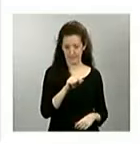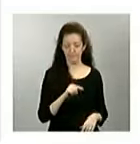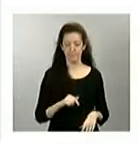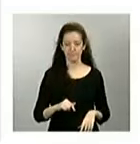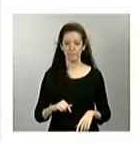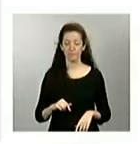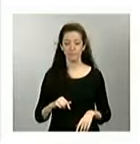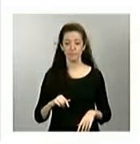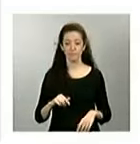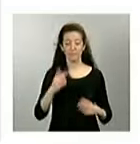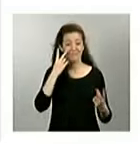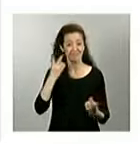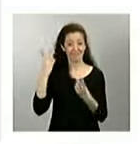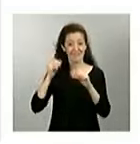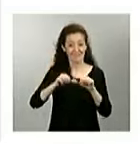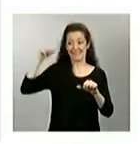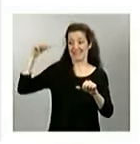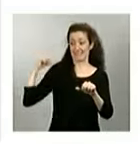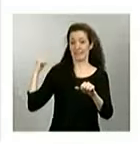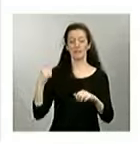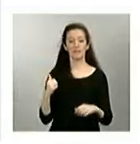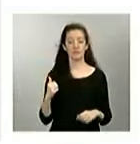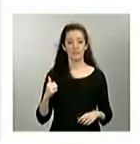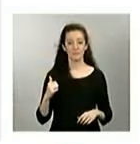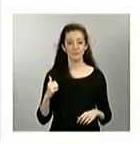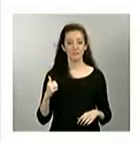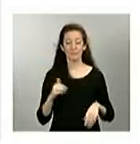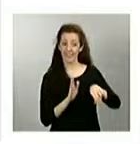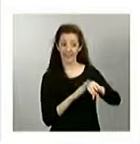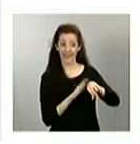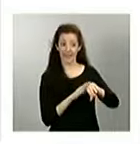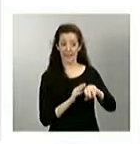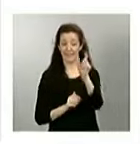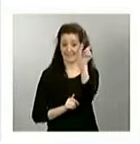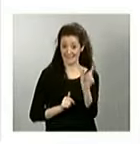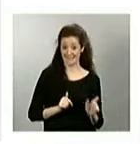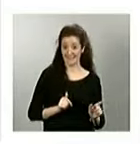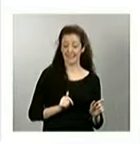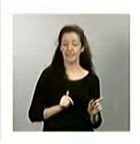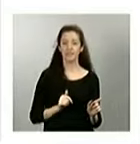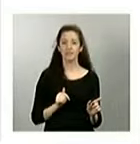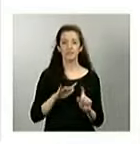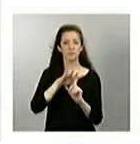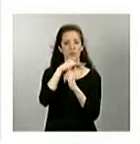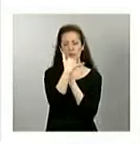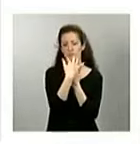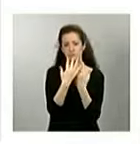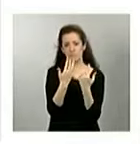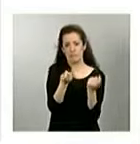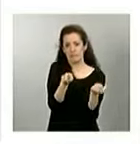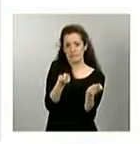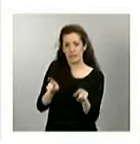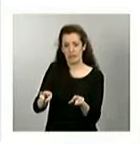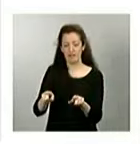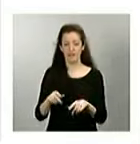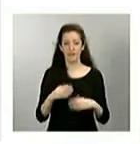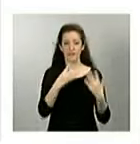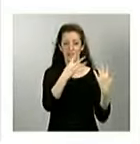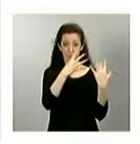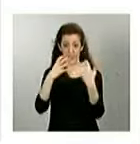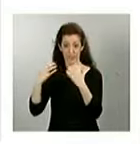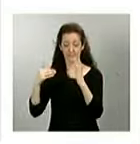barra de la izquierda un episodio similar en el que se destruyó aproximadamente esos 900.000 personas